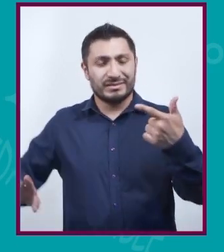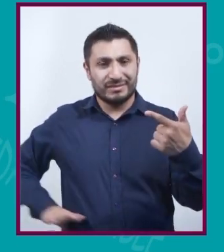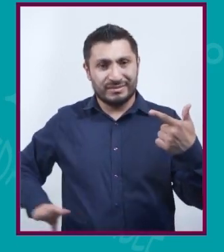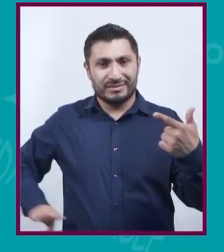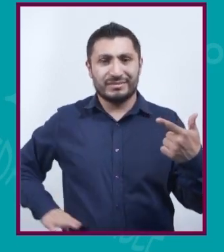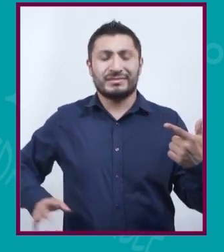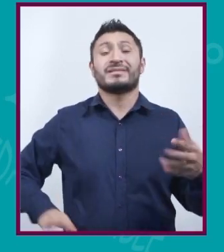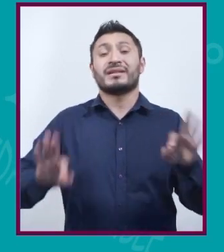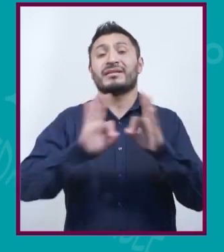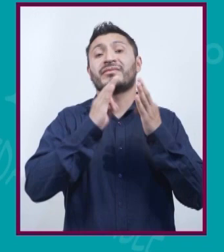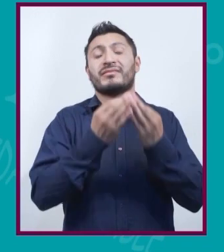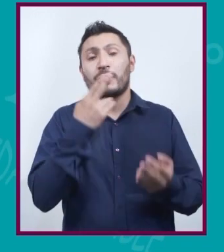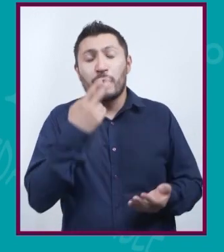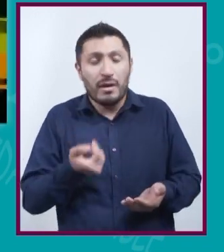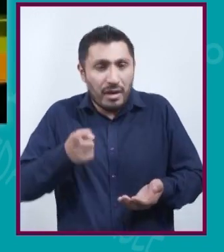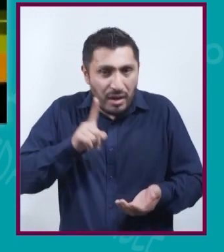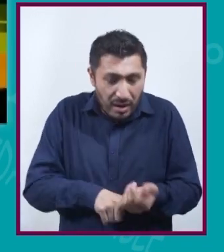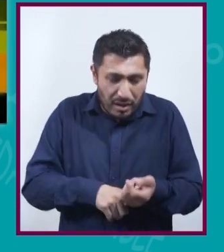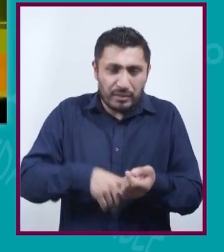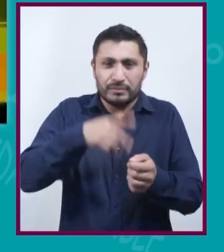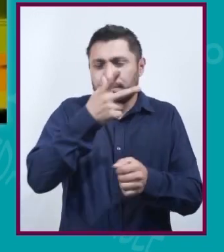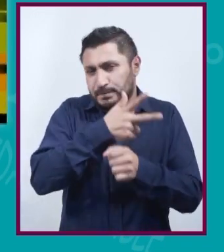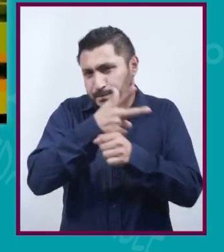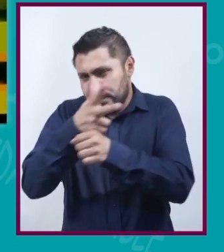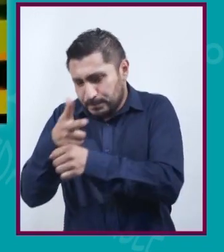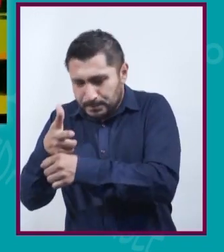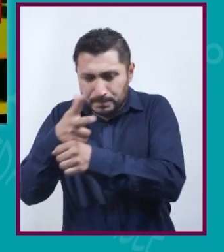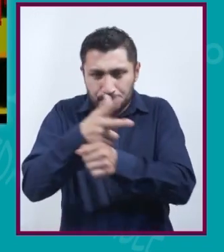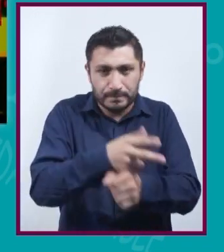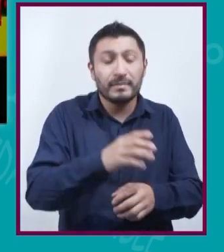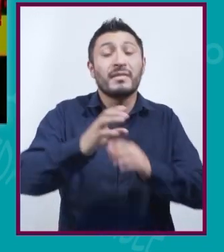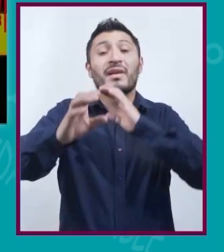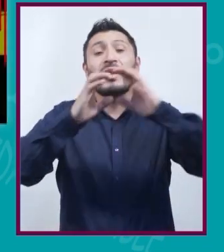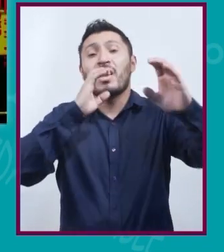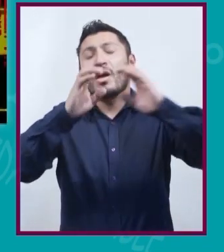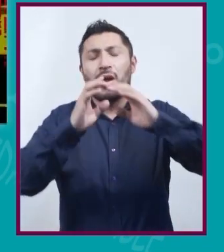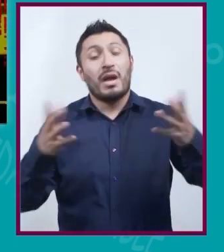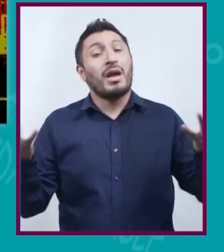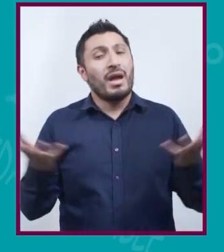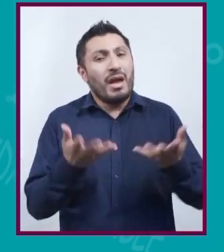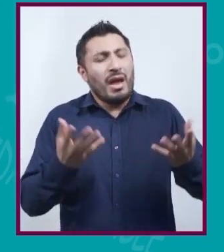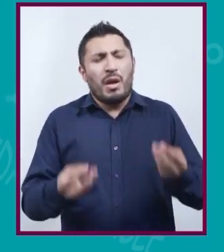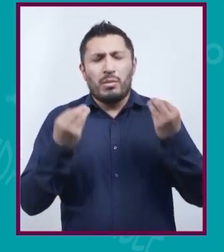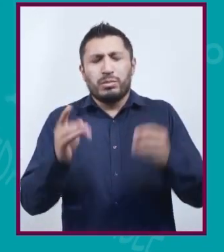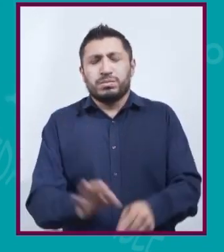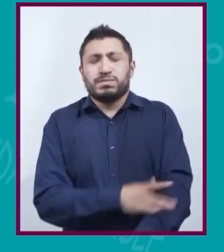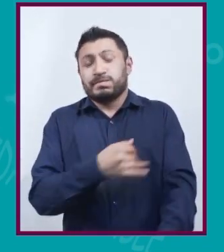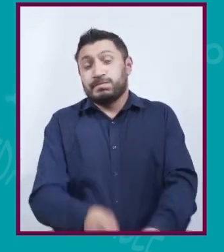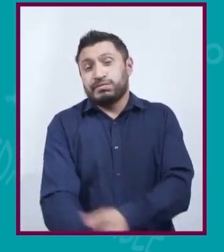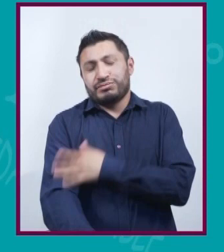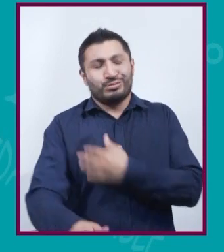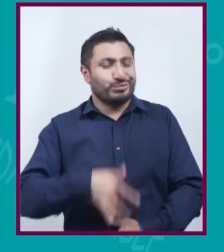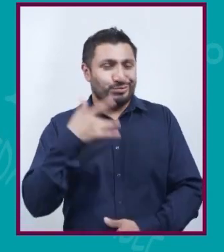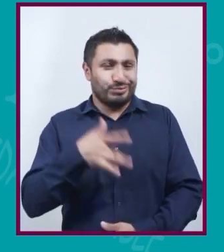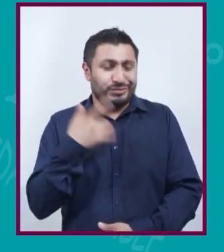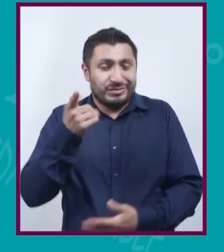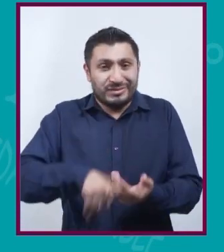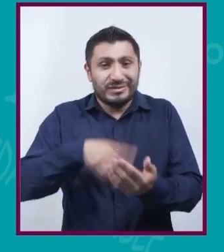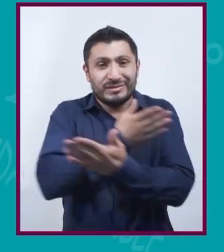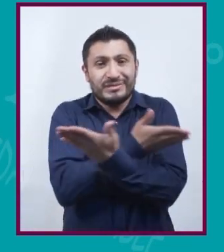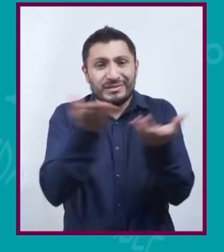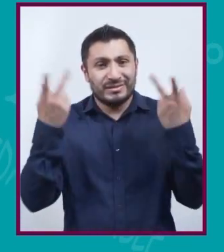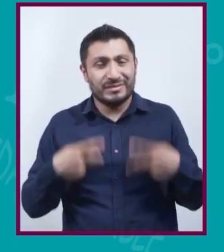a partir de estos 7 elementos, de la forma en que se usan durante la producción de un audiovisual, se comunican y provocan